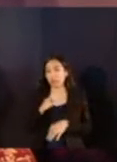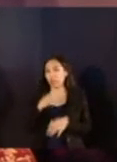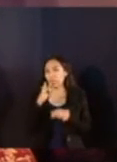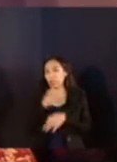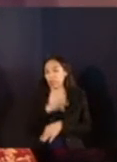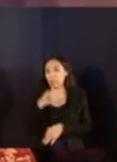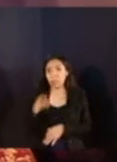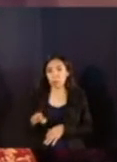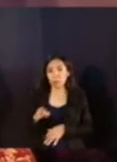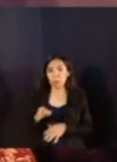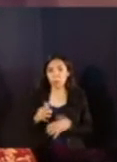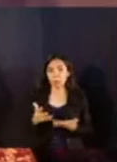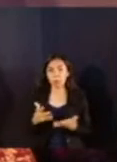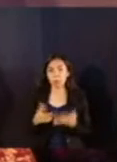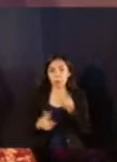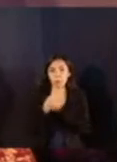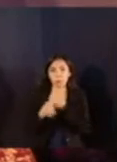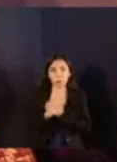revolucionario,